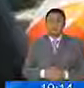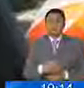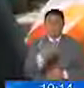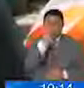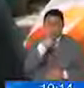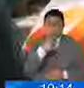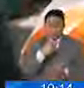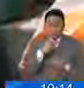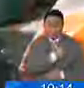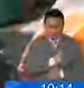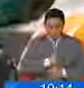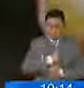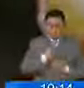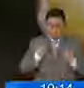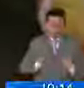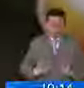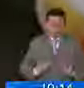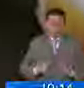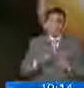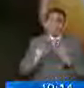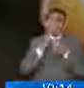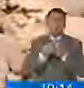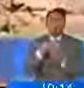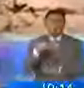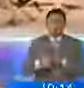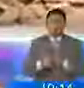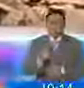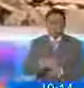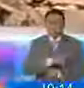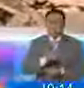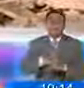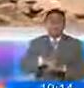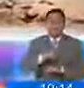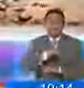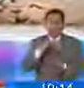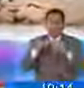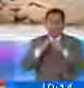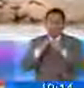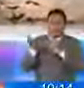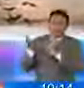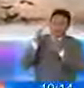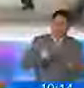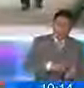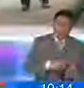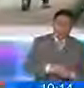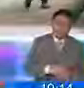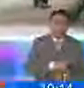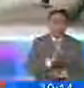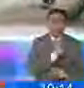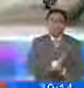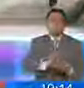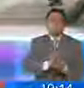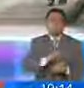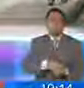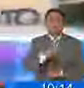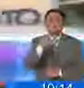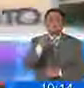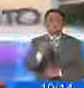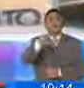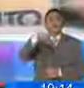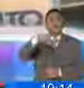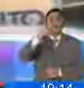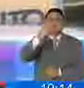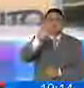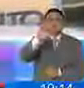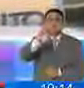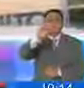es parte de la ayuda que recibió la familia afectada por el colapso de parte de una vivienda patrimonial en el barrio de San Sebastián. De aquí, a través de